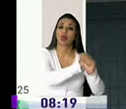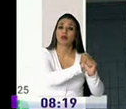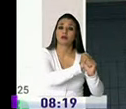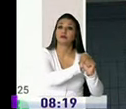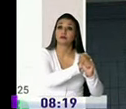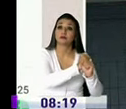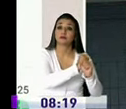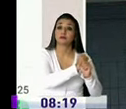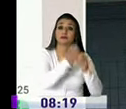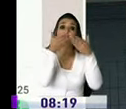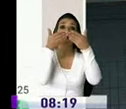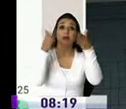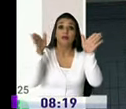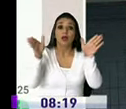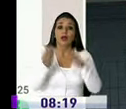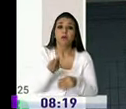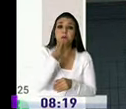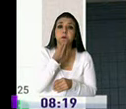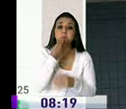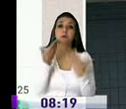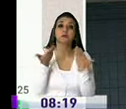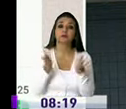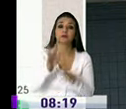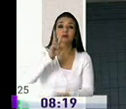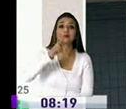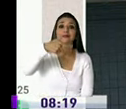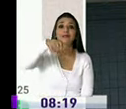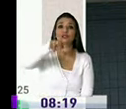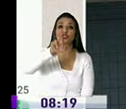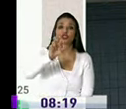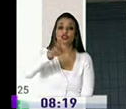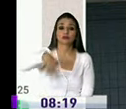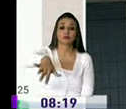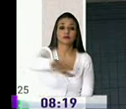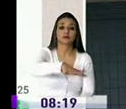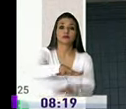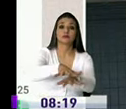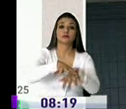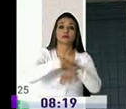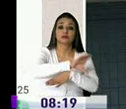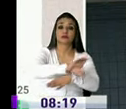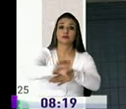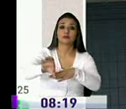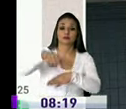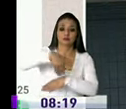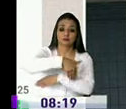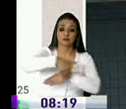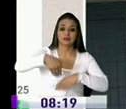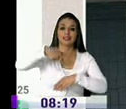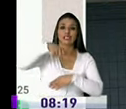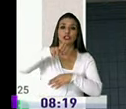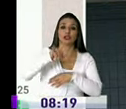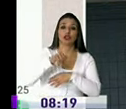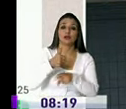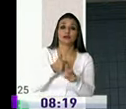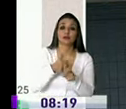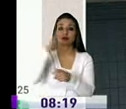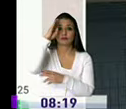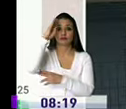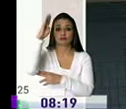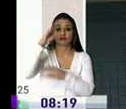de una ventana sin comida. Eso es en el Valle de los Chillos, por la hacienda Chillo Gijón, en la calle H y Manuel Quiroga, al frente de los cuarteles, casa